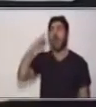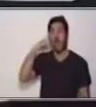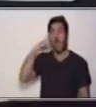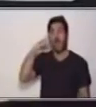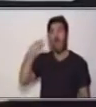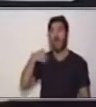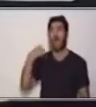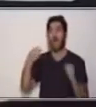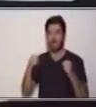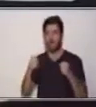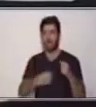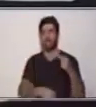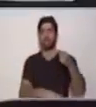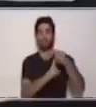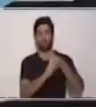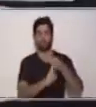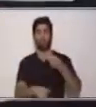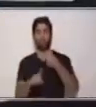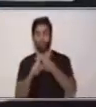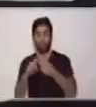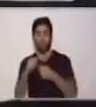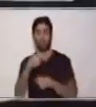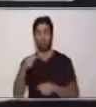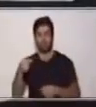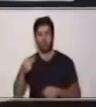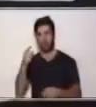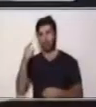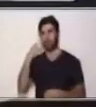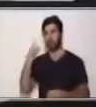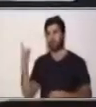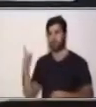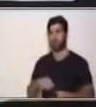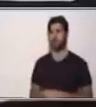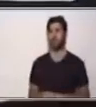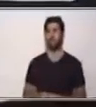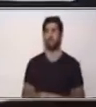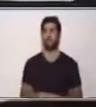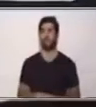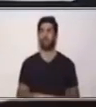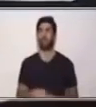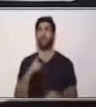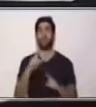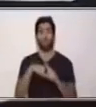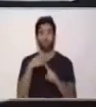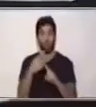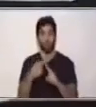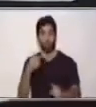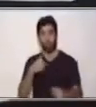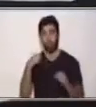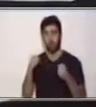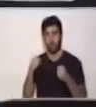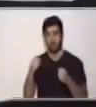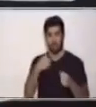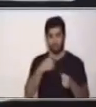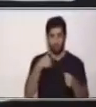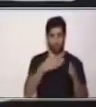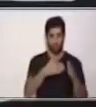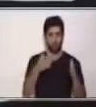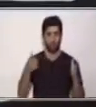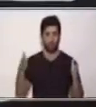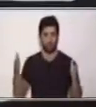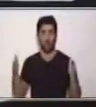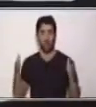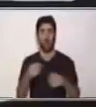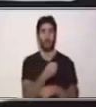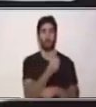que realizar mi problema. Cuando yo voy a realizar mi operación, muy importante,